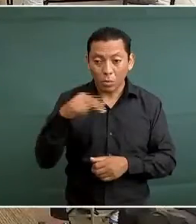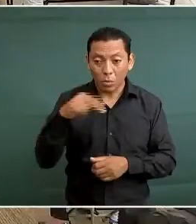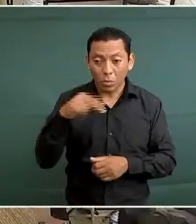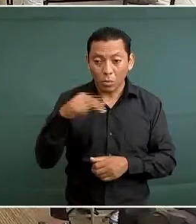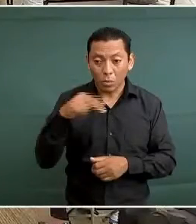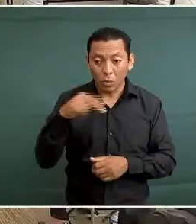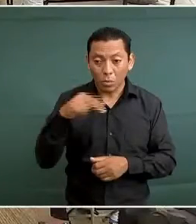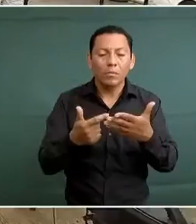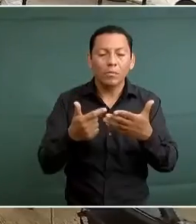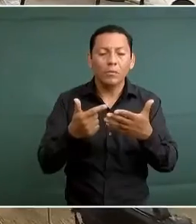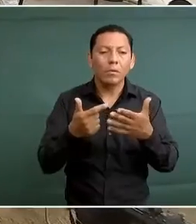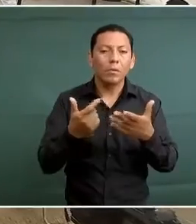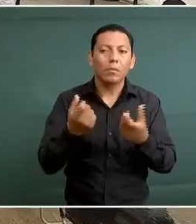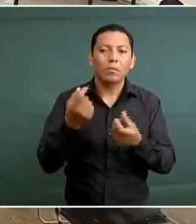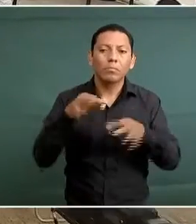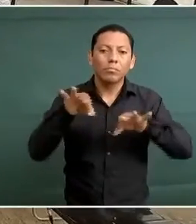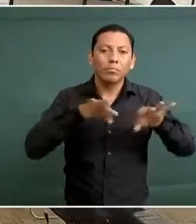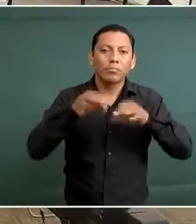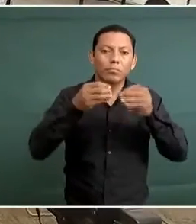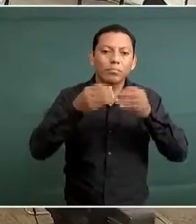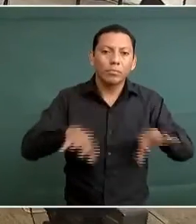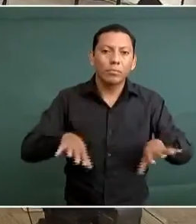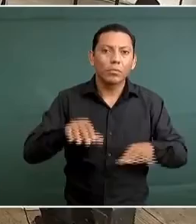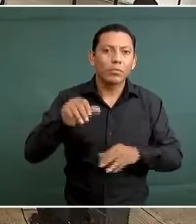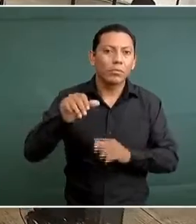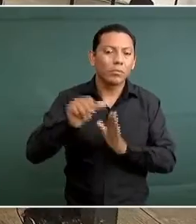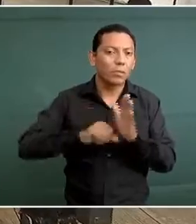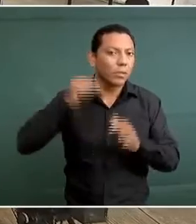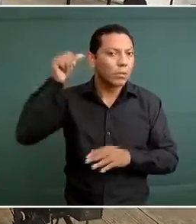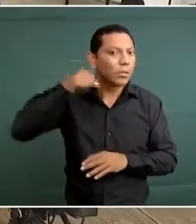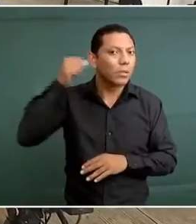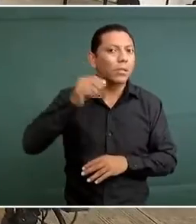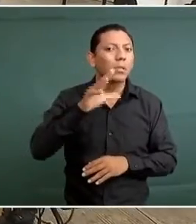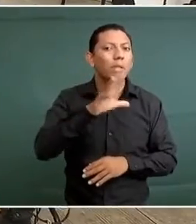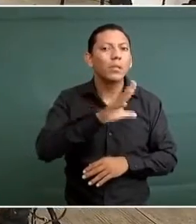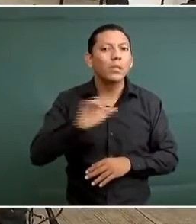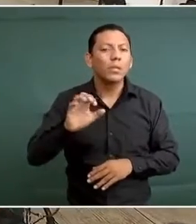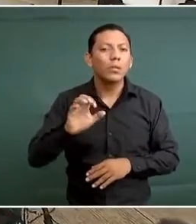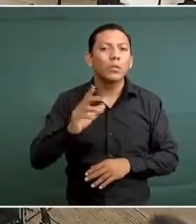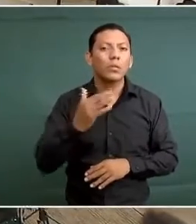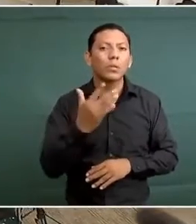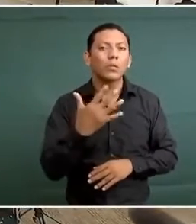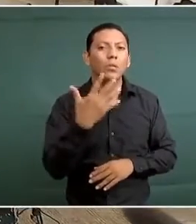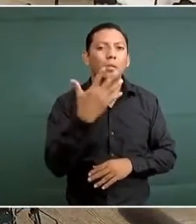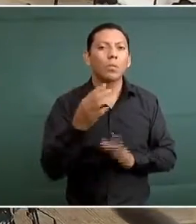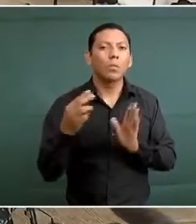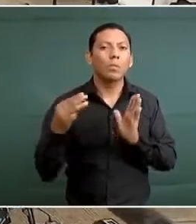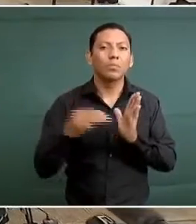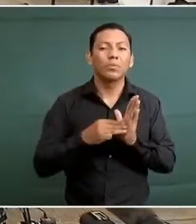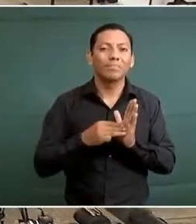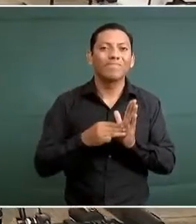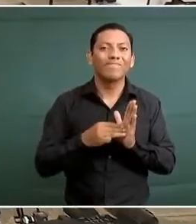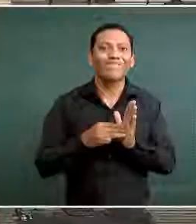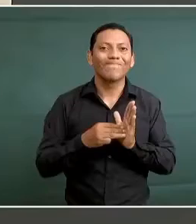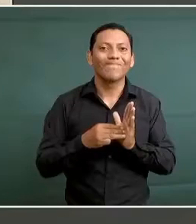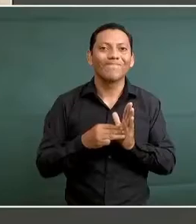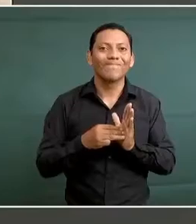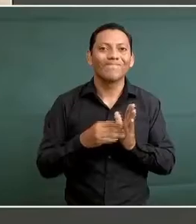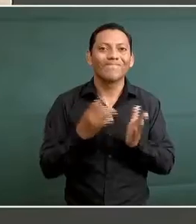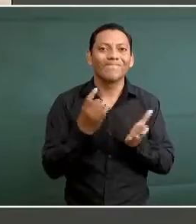perdieron su trabajo en abril 555 mil nos quedamos